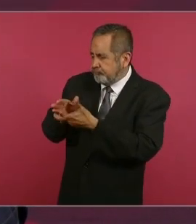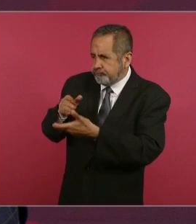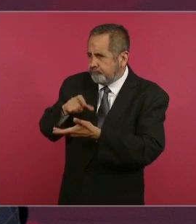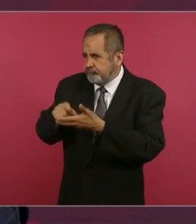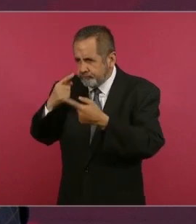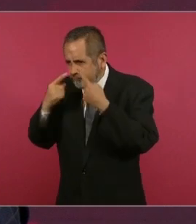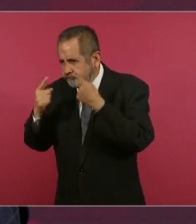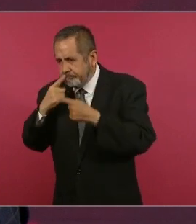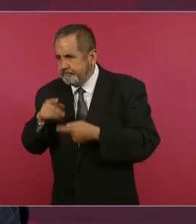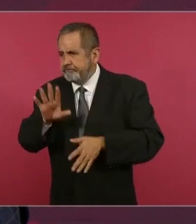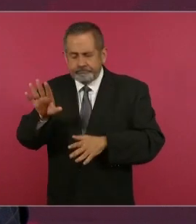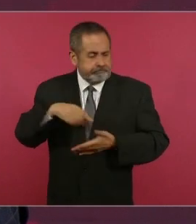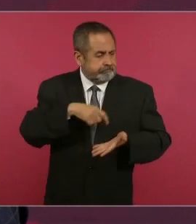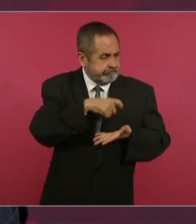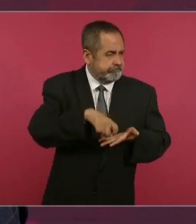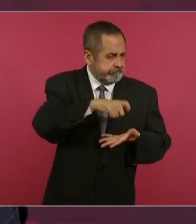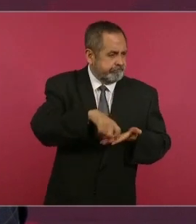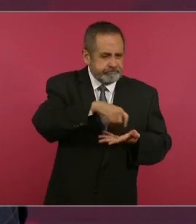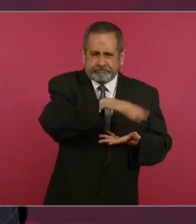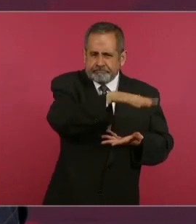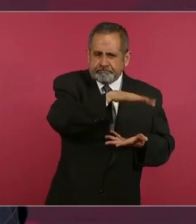adquiriendo los enseres domésticos